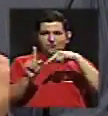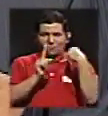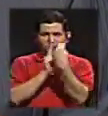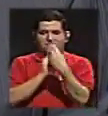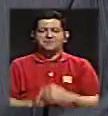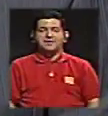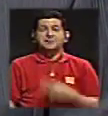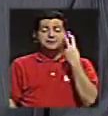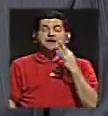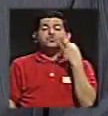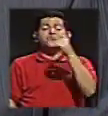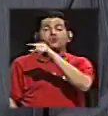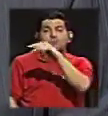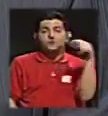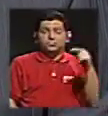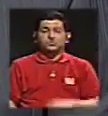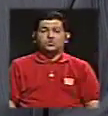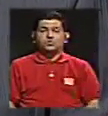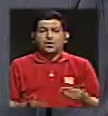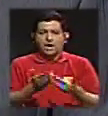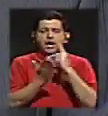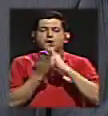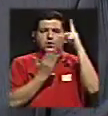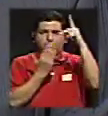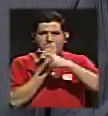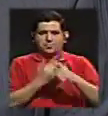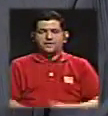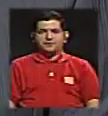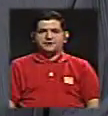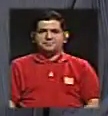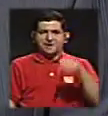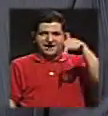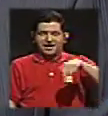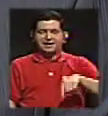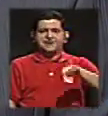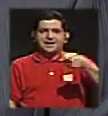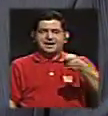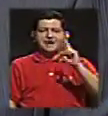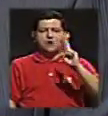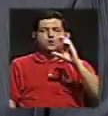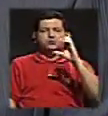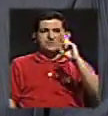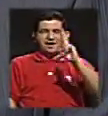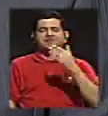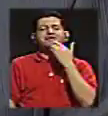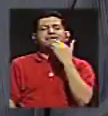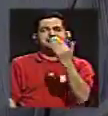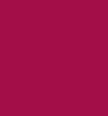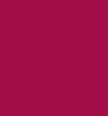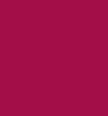vista nos vemos la próxima semana en un nuevo programa Aquí en su canal ucr